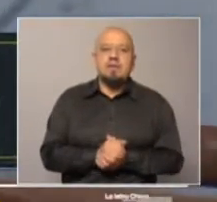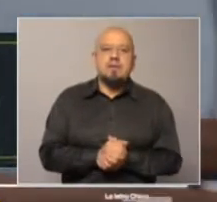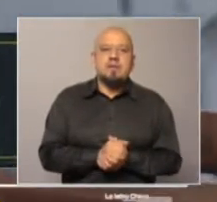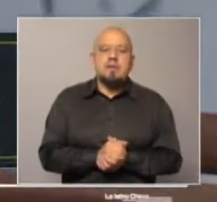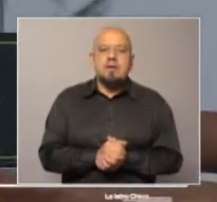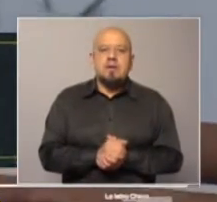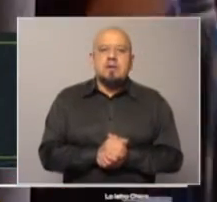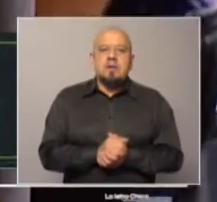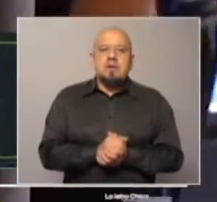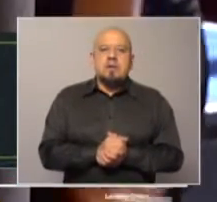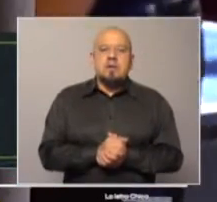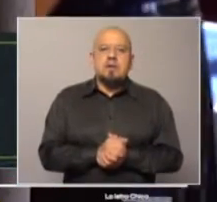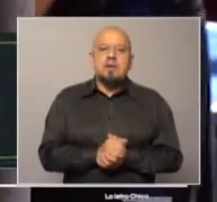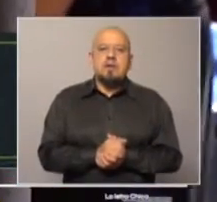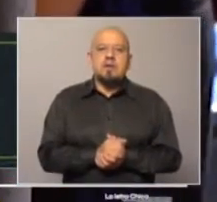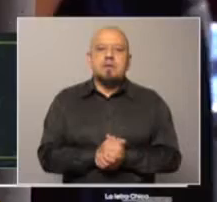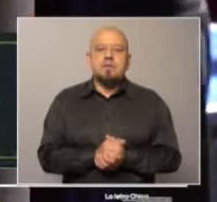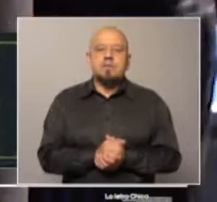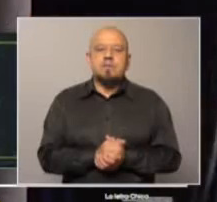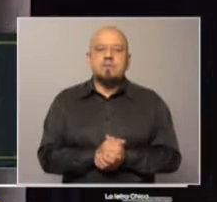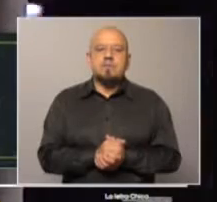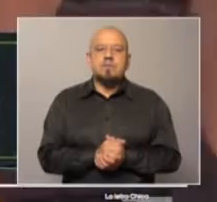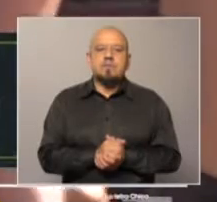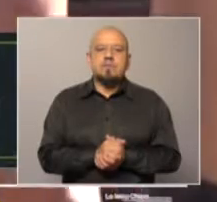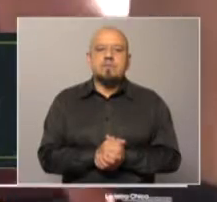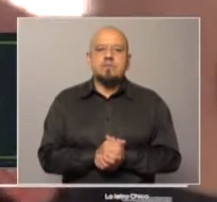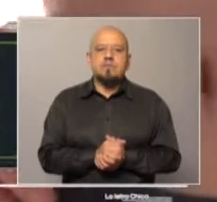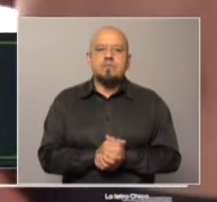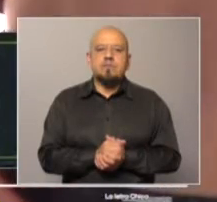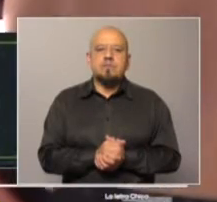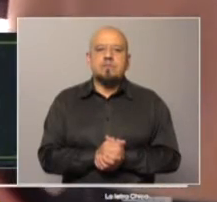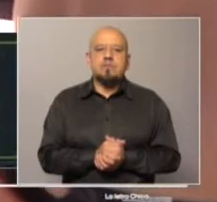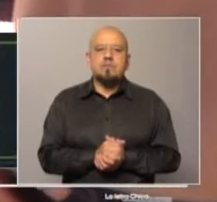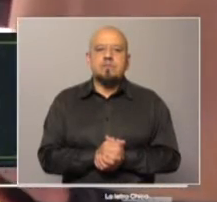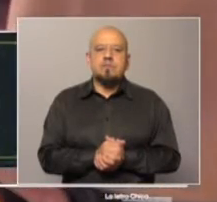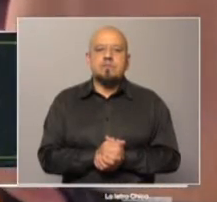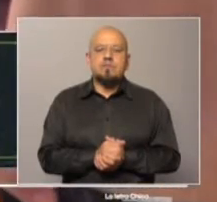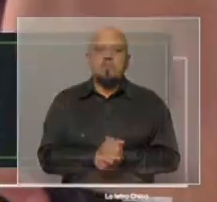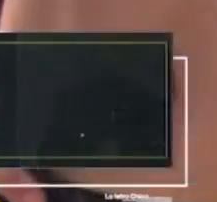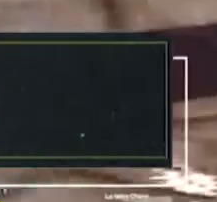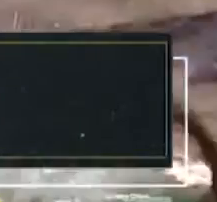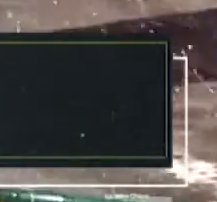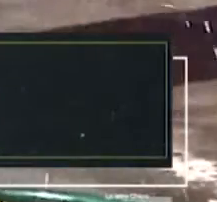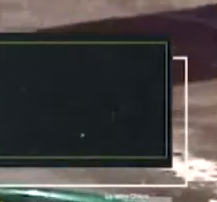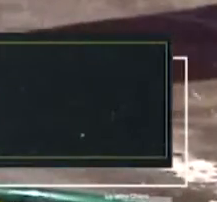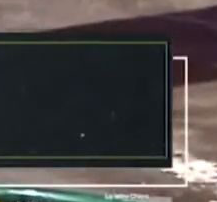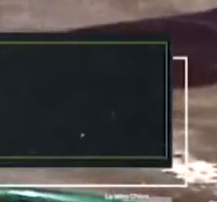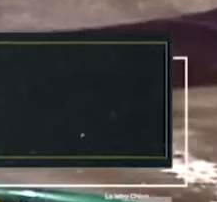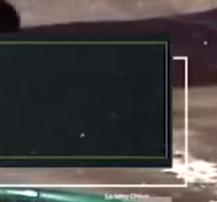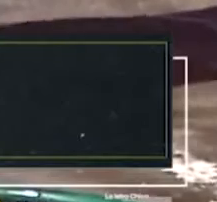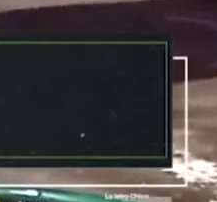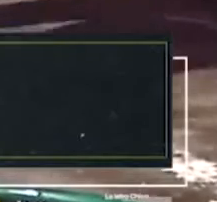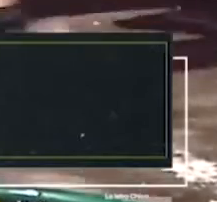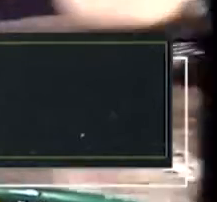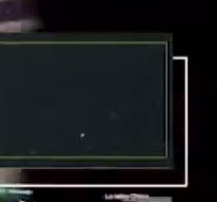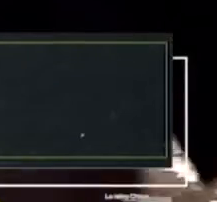vivo sin ella, por tener coraje me crié en la calle, me refugio en ella, con un poco de esto opaco, que es mierda pavo,